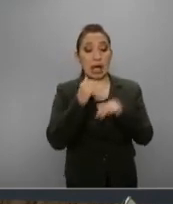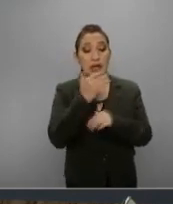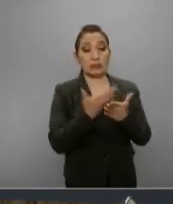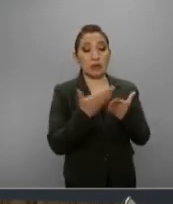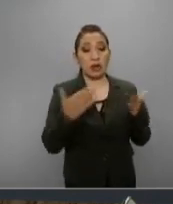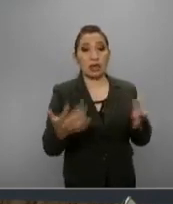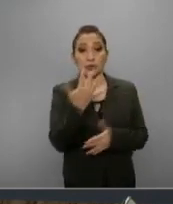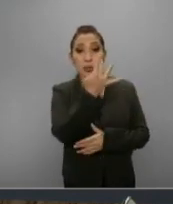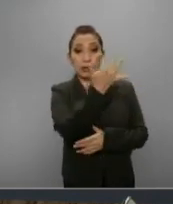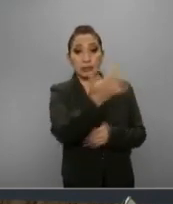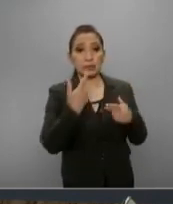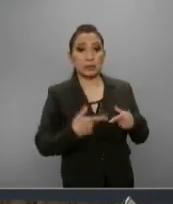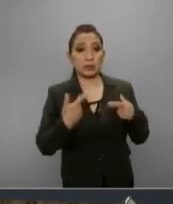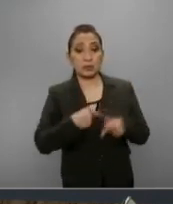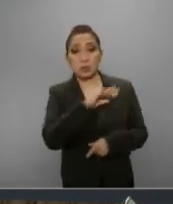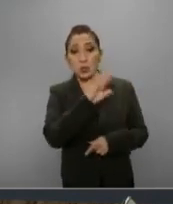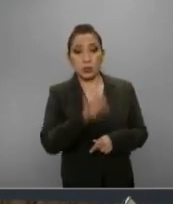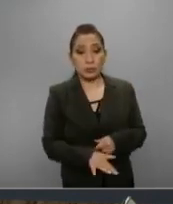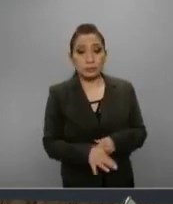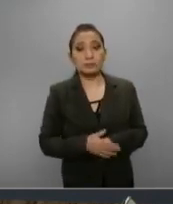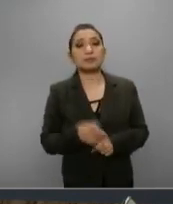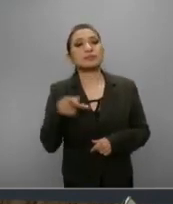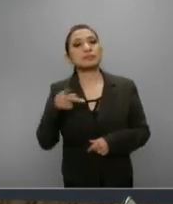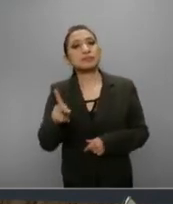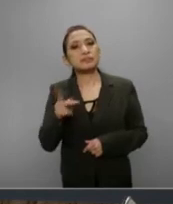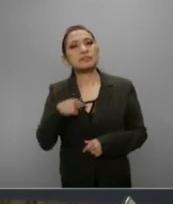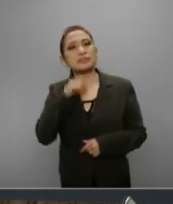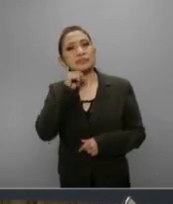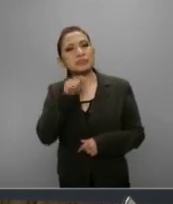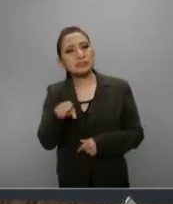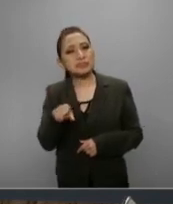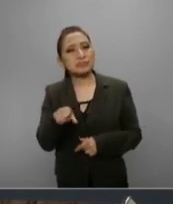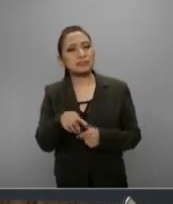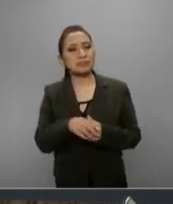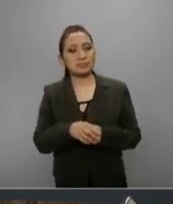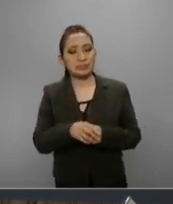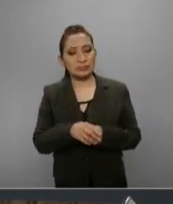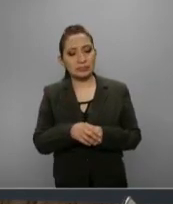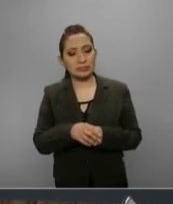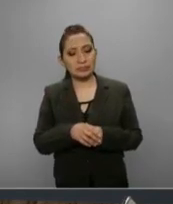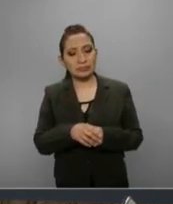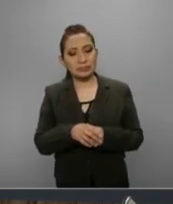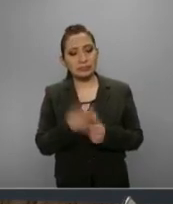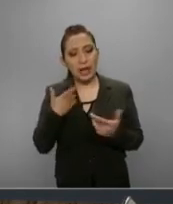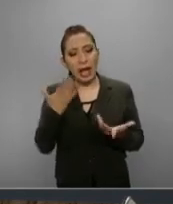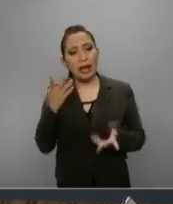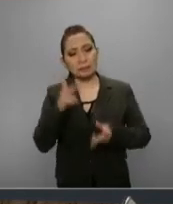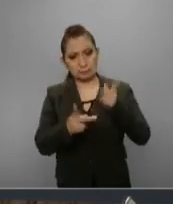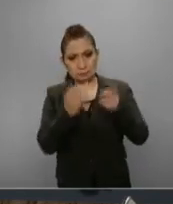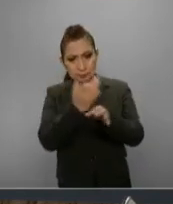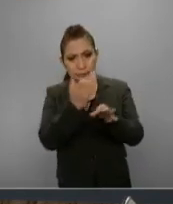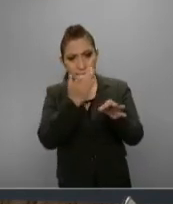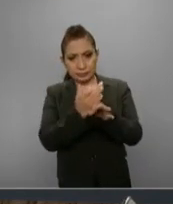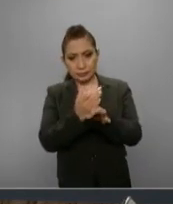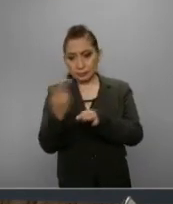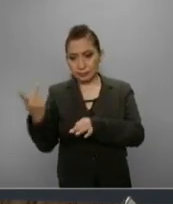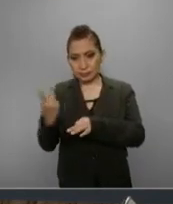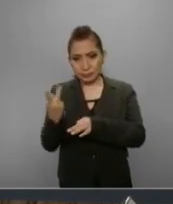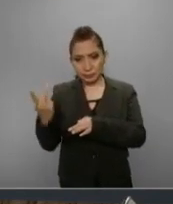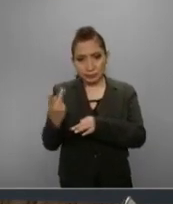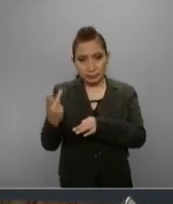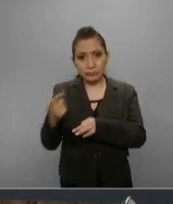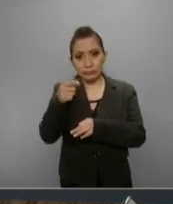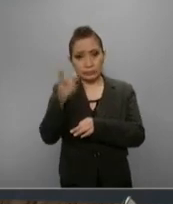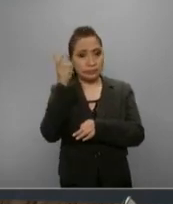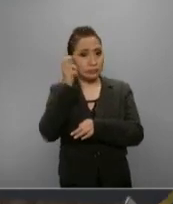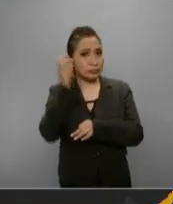ya llegamos hoy a 50 aquí en México, pero al mismo tiempo que estamos platicando, Alejandro, tú y yo,